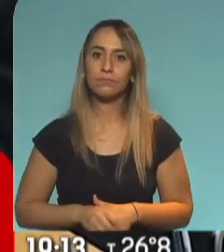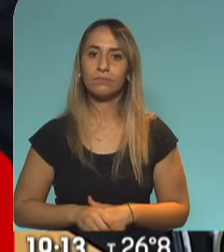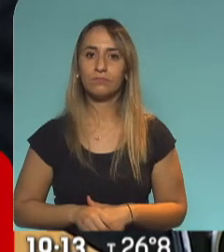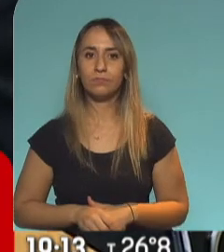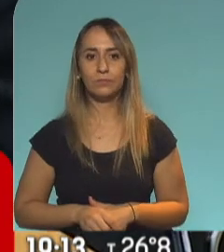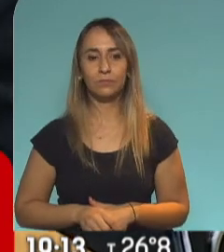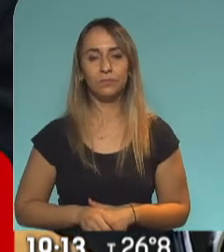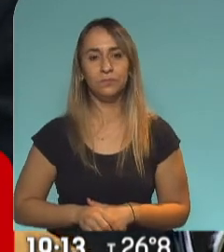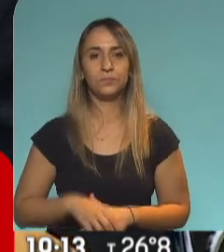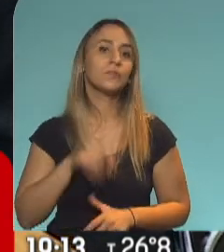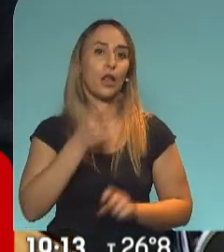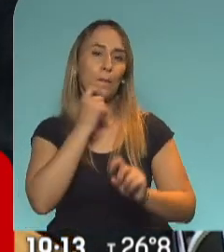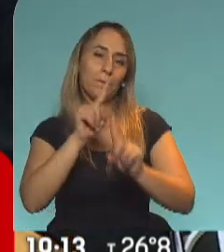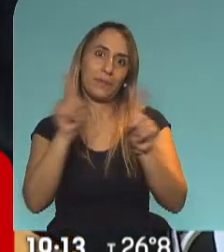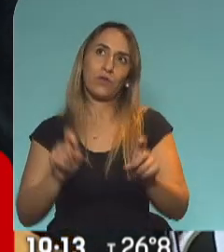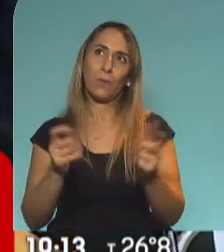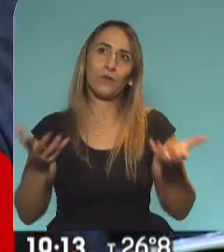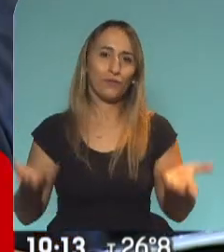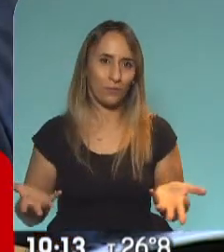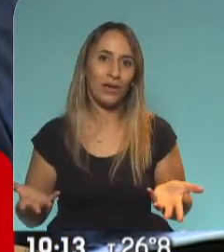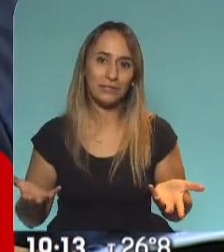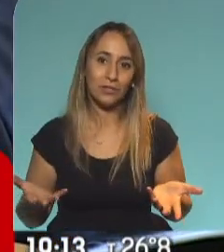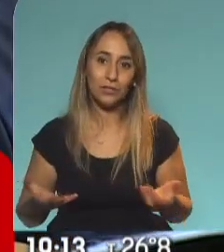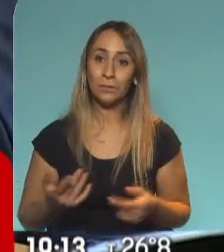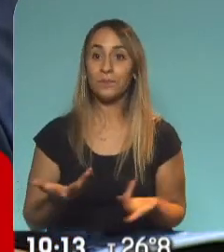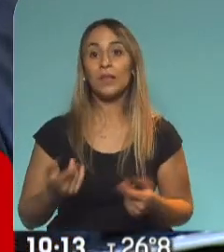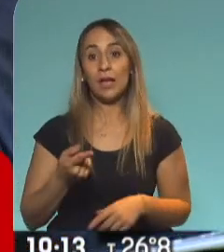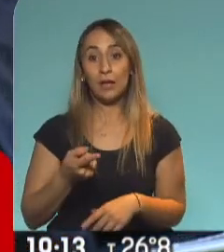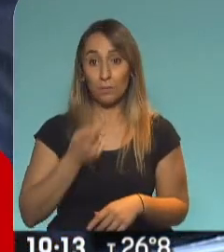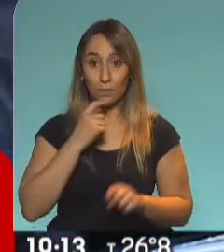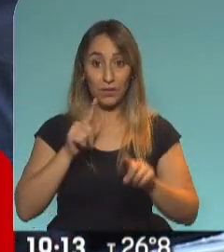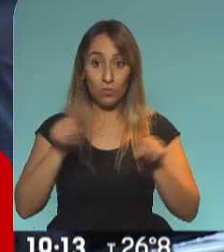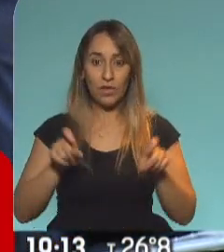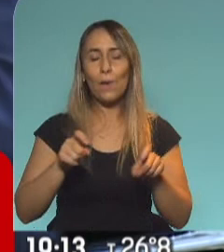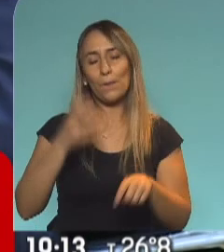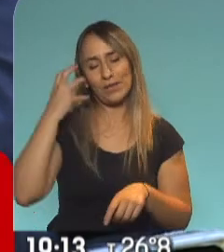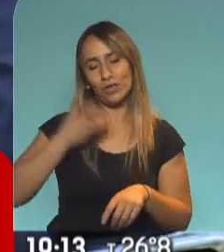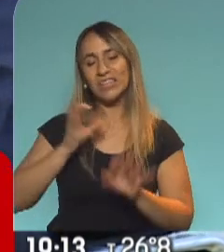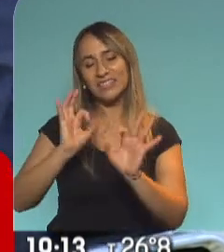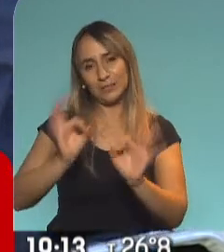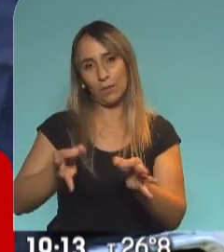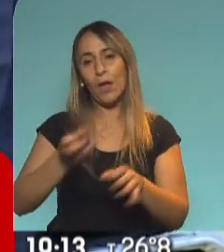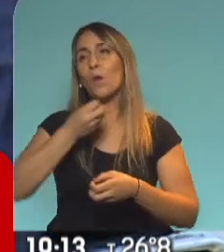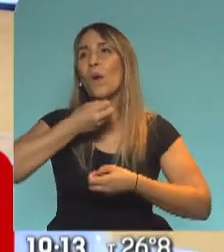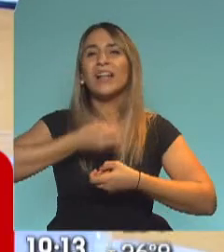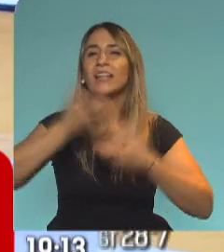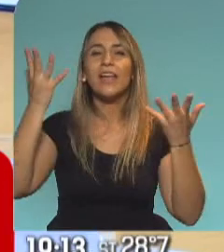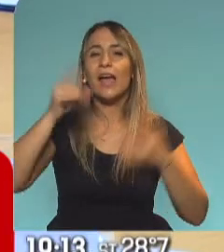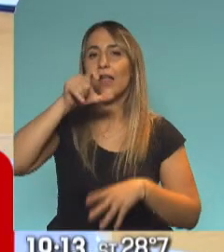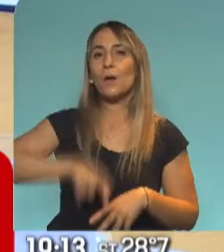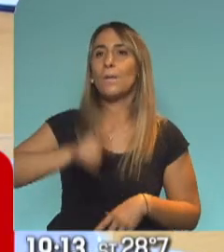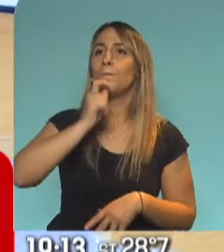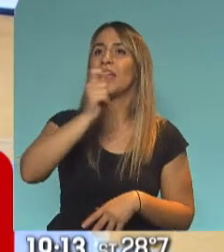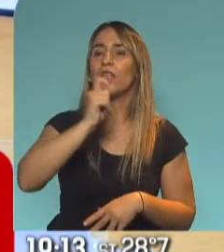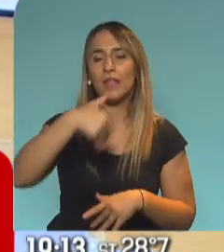Era la pregunta que se caía de Maduro, sí, ¿no? Claro. Era la pregunta que obviamente sabía Carla Bisotti que cualquier periodista le podíamos llegar